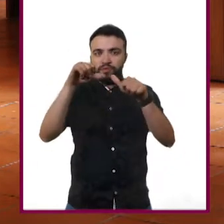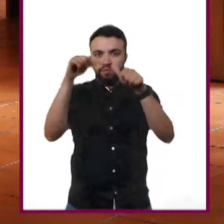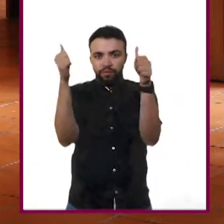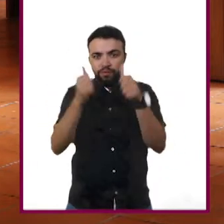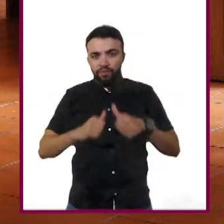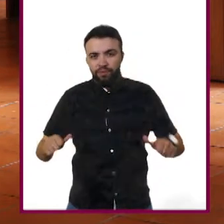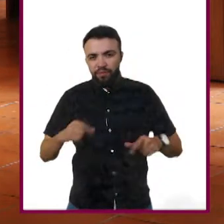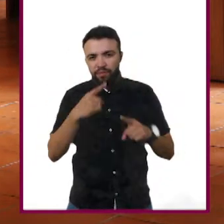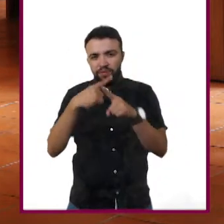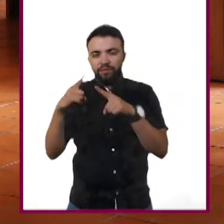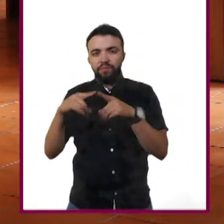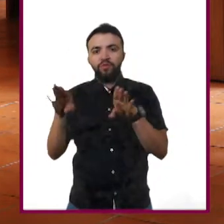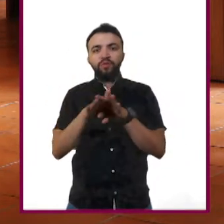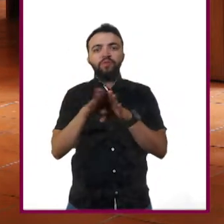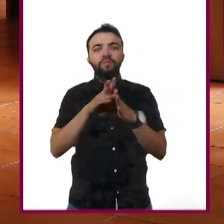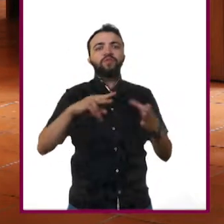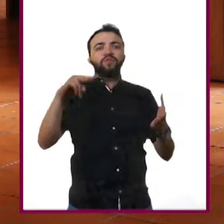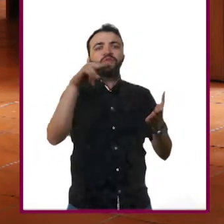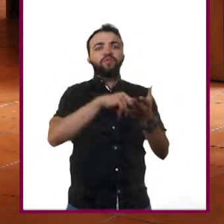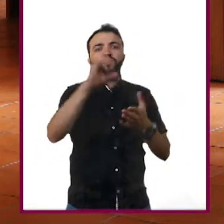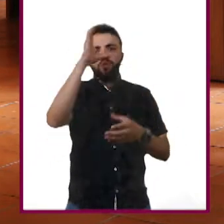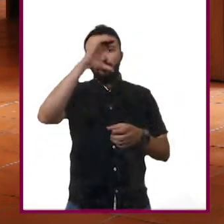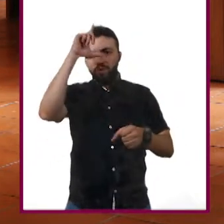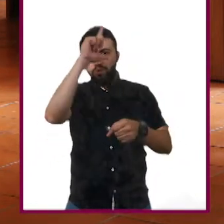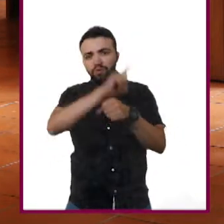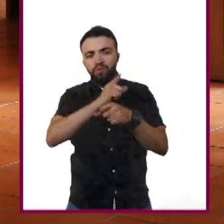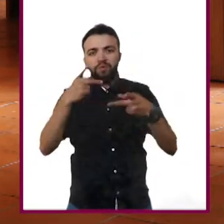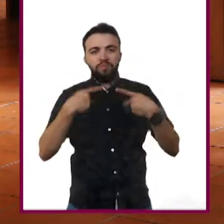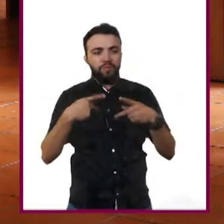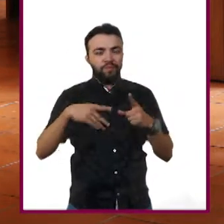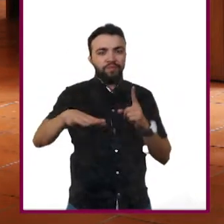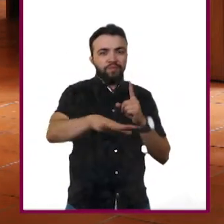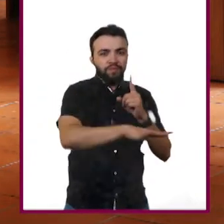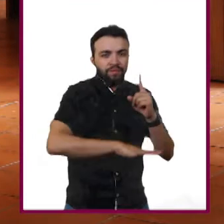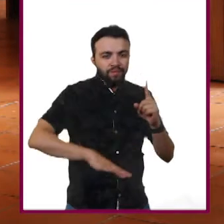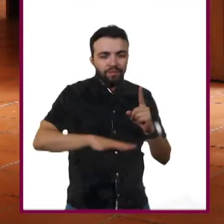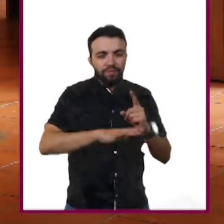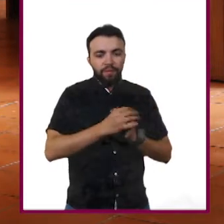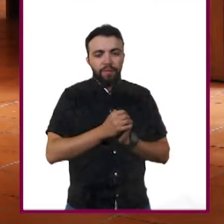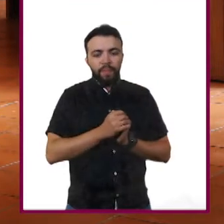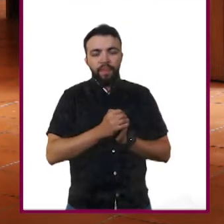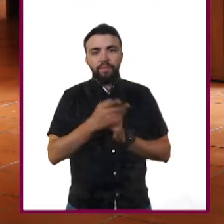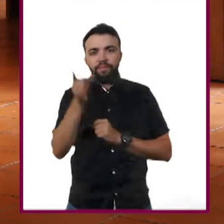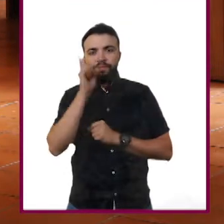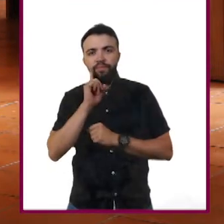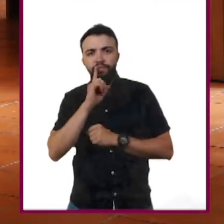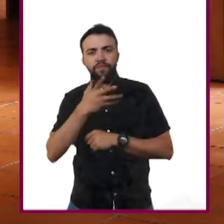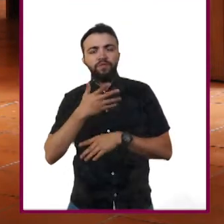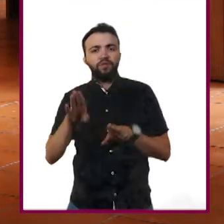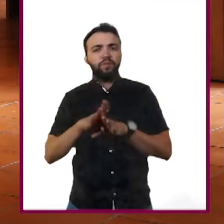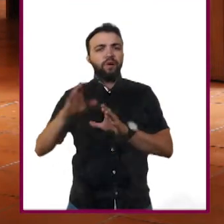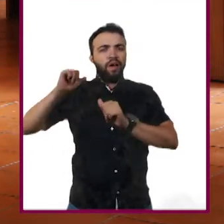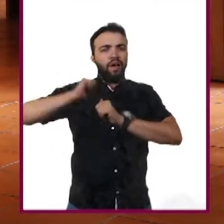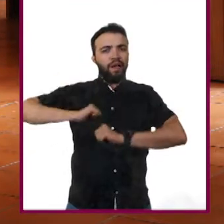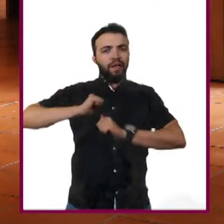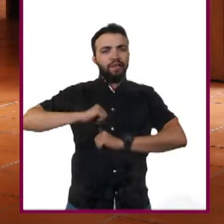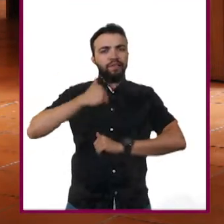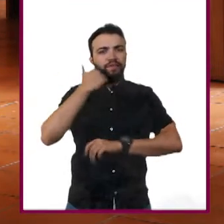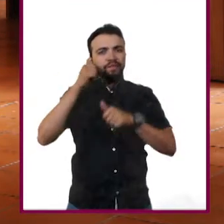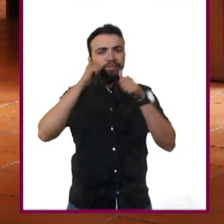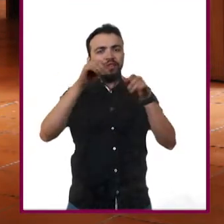urbanos, la cultura popular y rituales sociales contemporáneos. Además, Tania Candiani tiene nostalgia por lo antiguo, lo que la ha llevado